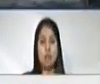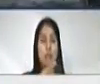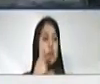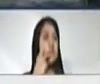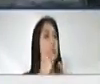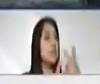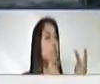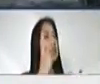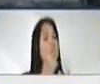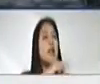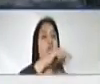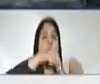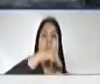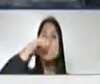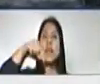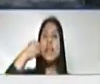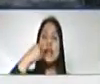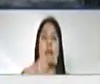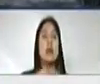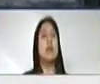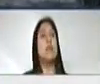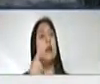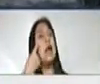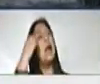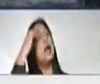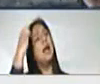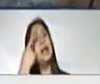a través del sistema COVAX han llegado al menos